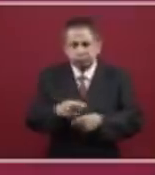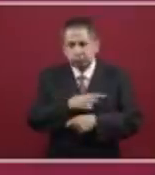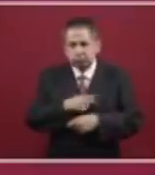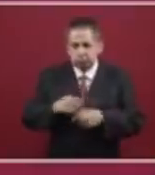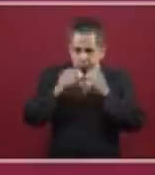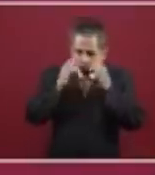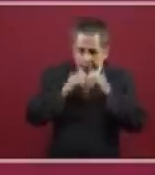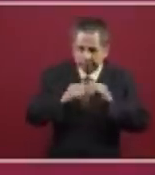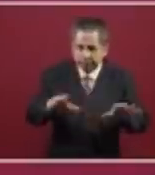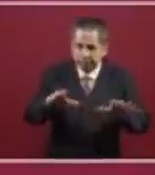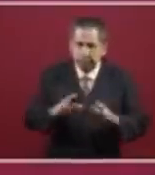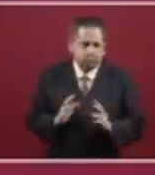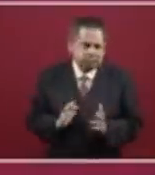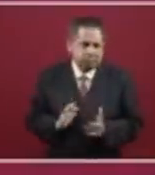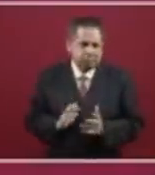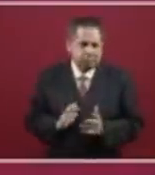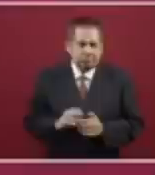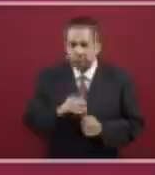Y además,